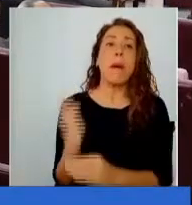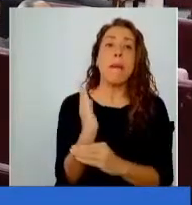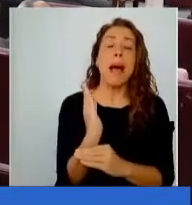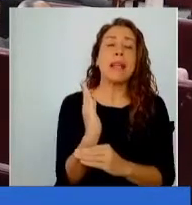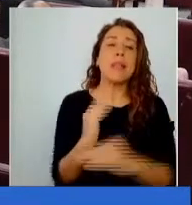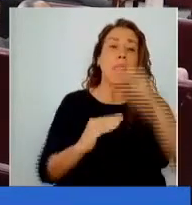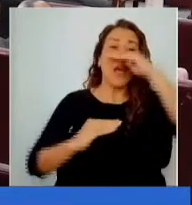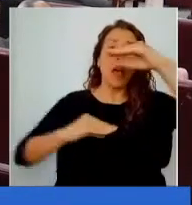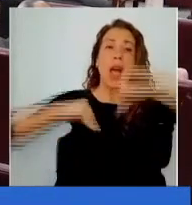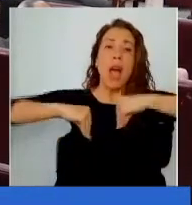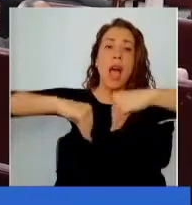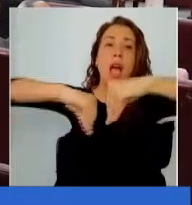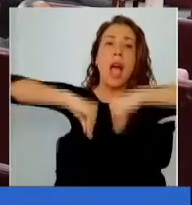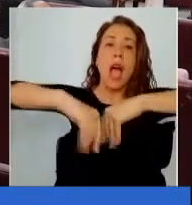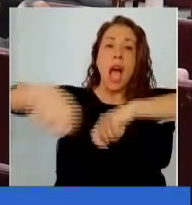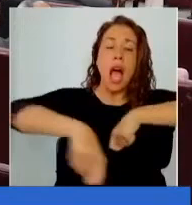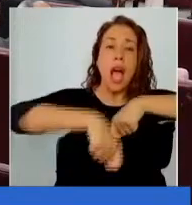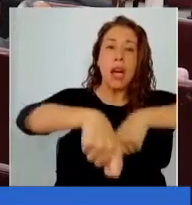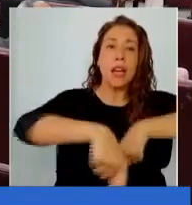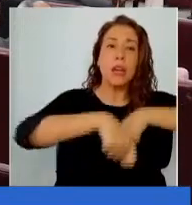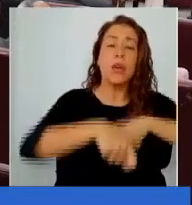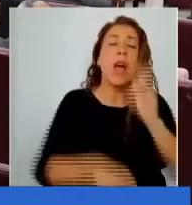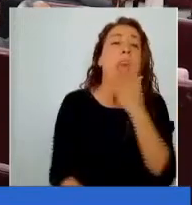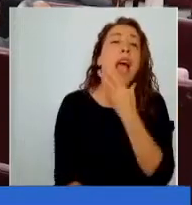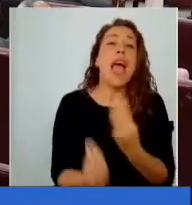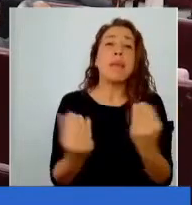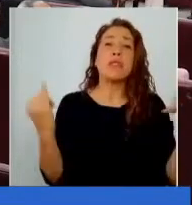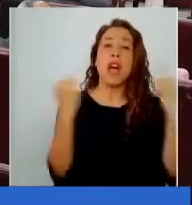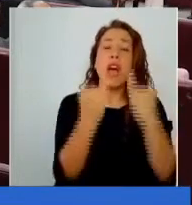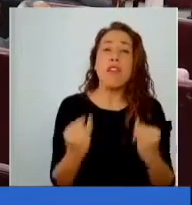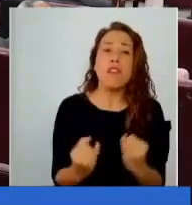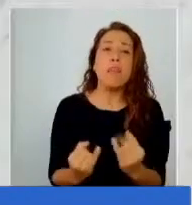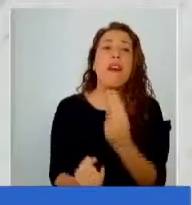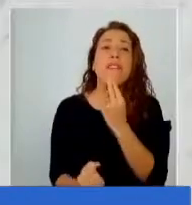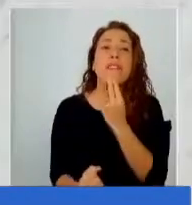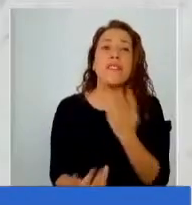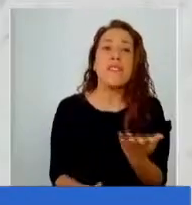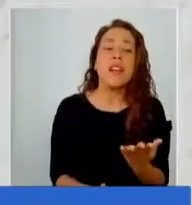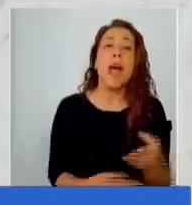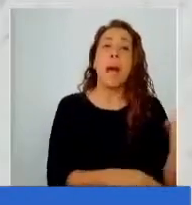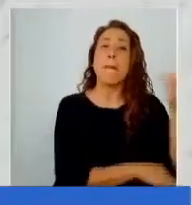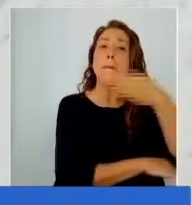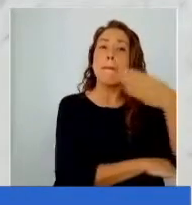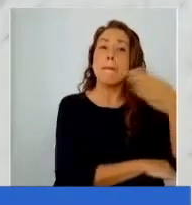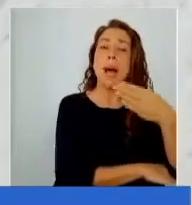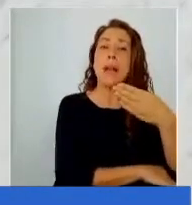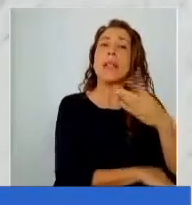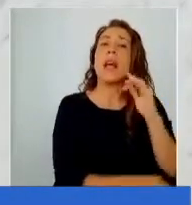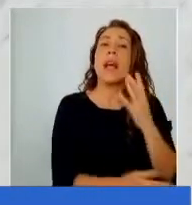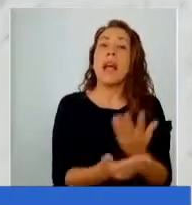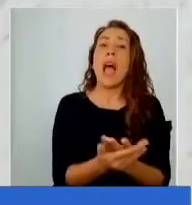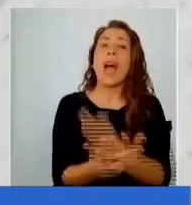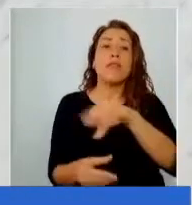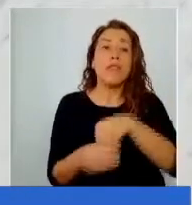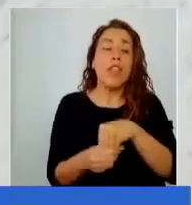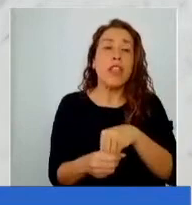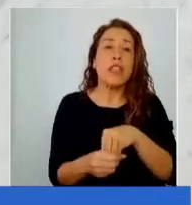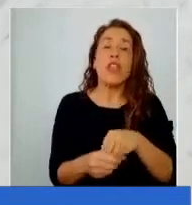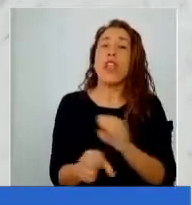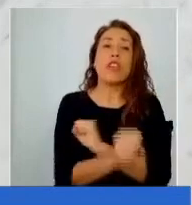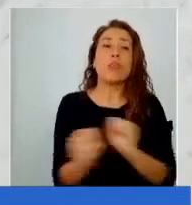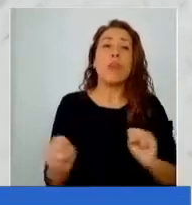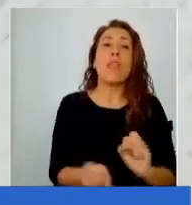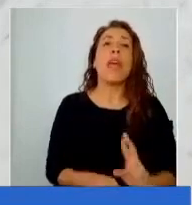esa hermosa forma de vivir la vida y la patria que configuran parte y reemplazable del alma